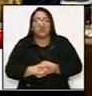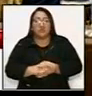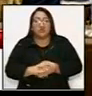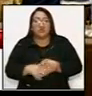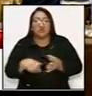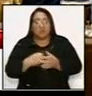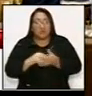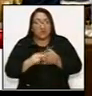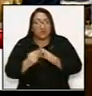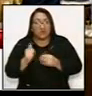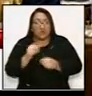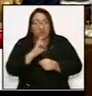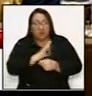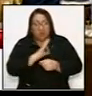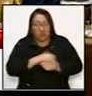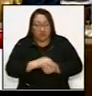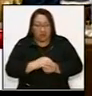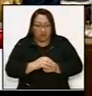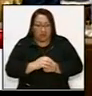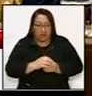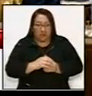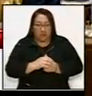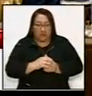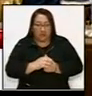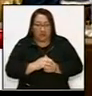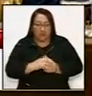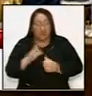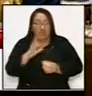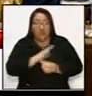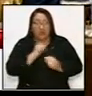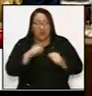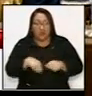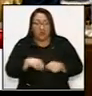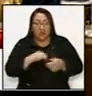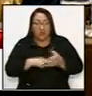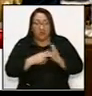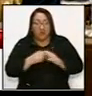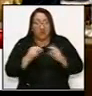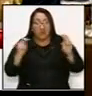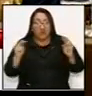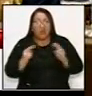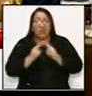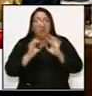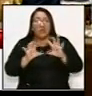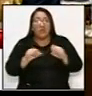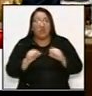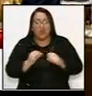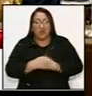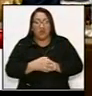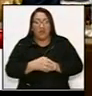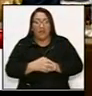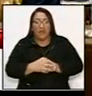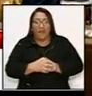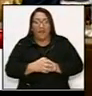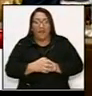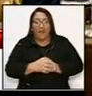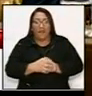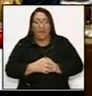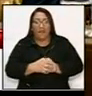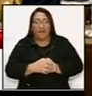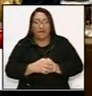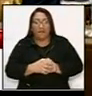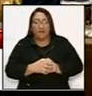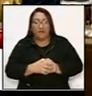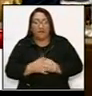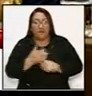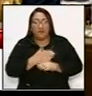a lo que determinaba la Fiscalía y el fiscal ahí presente, a detener en este caso a quien en vida